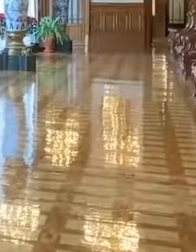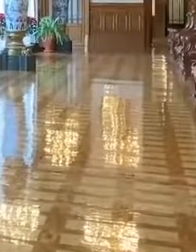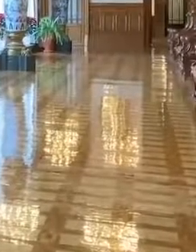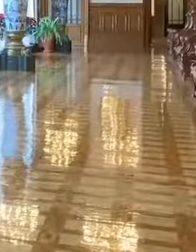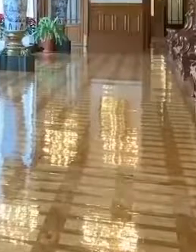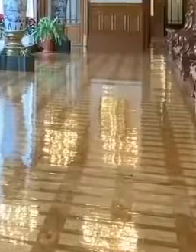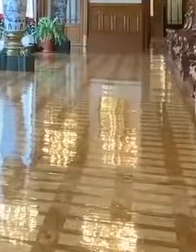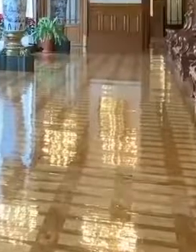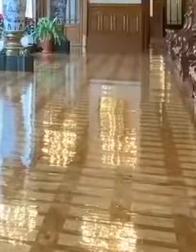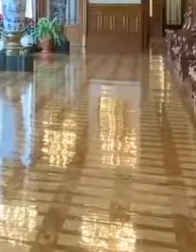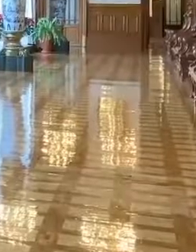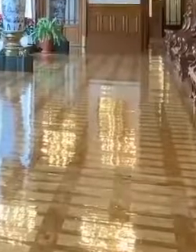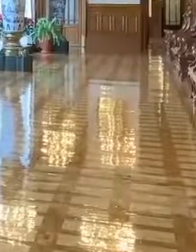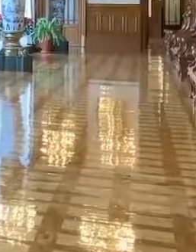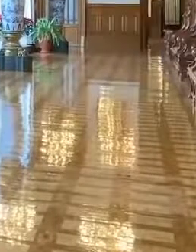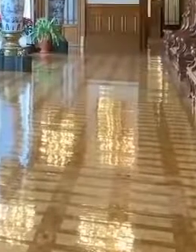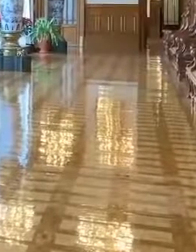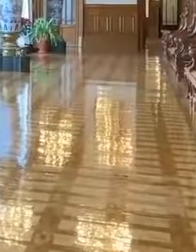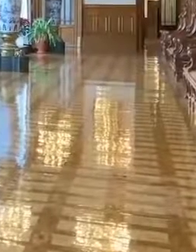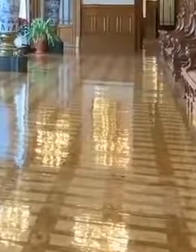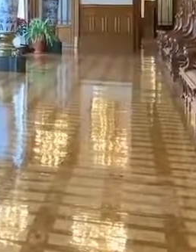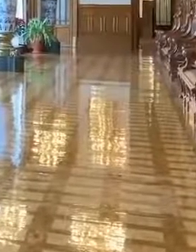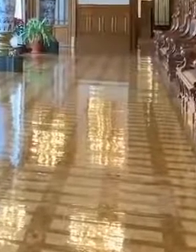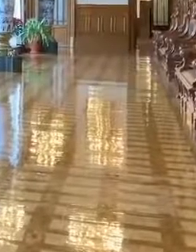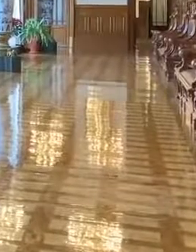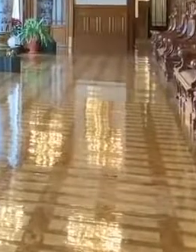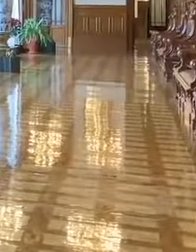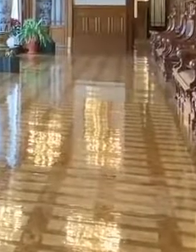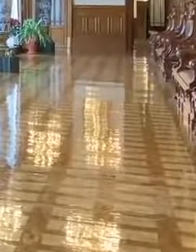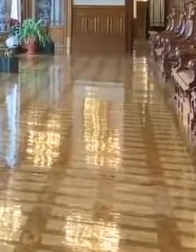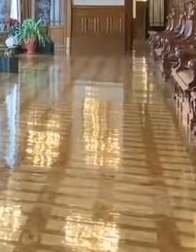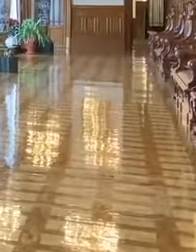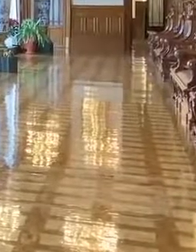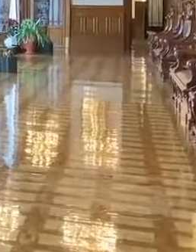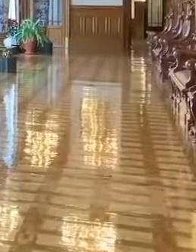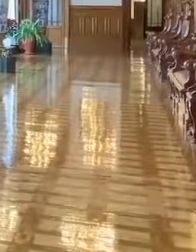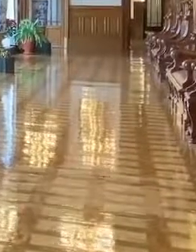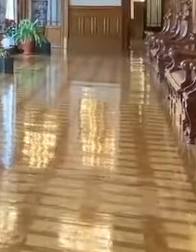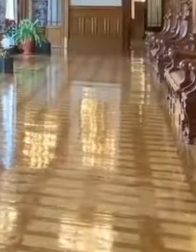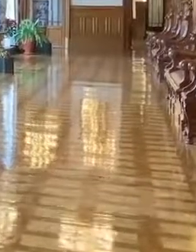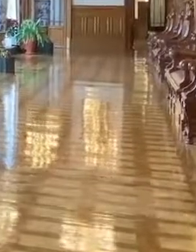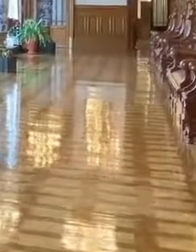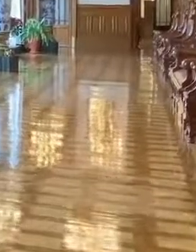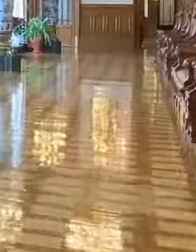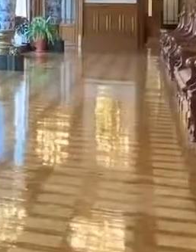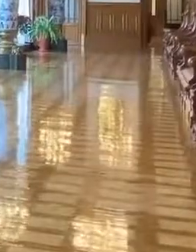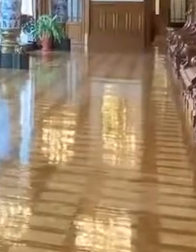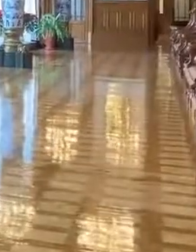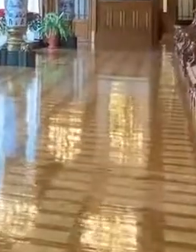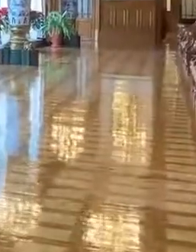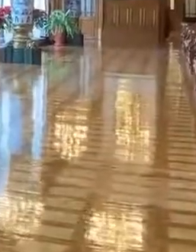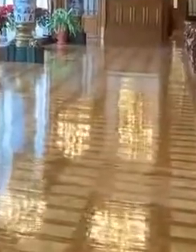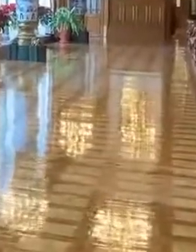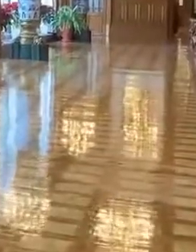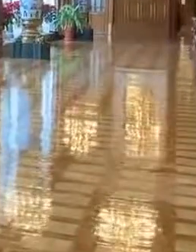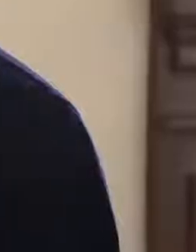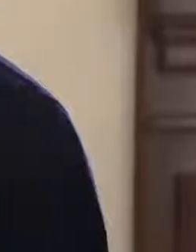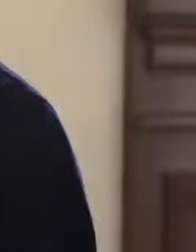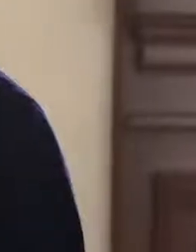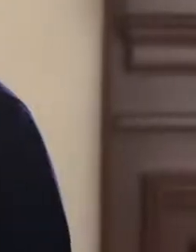unos días más. Yo creo que para finales de la semana que viene empiezan a llegar esas